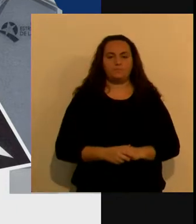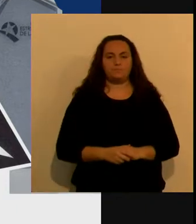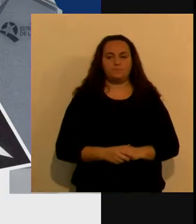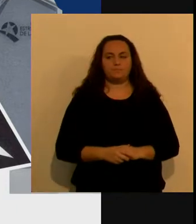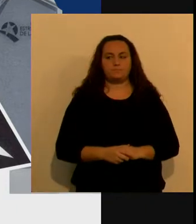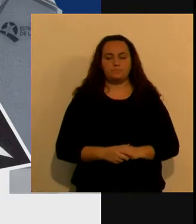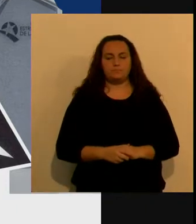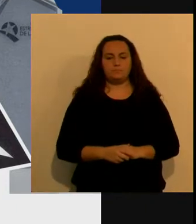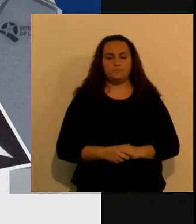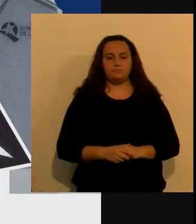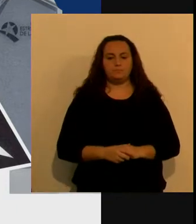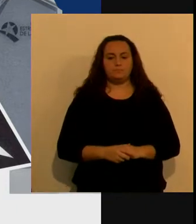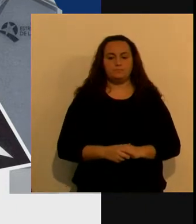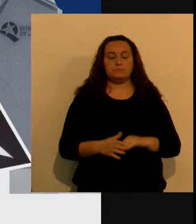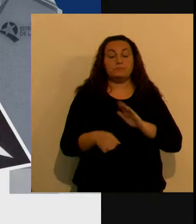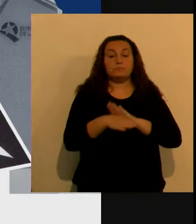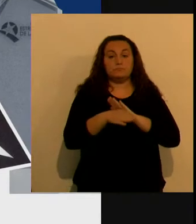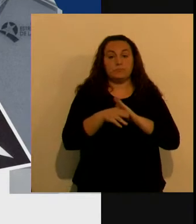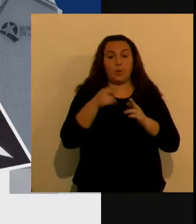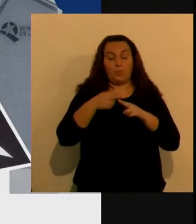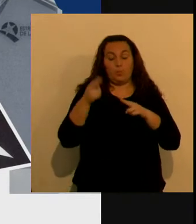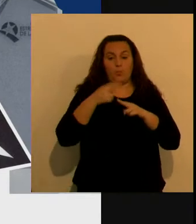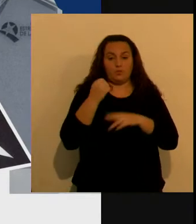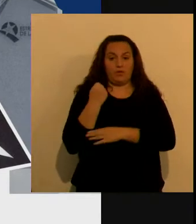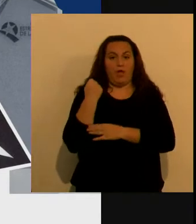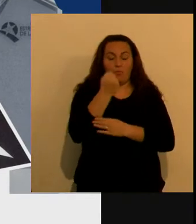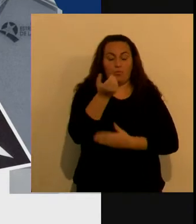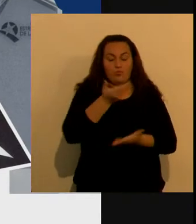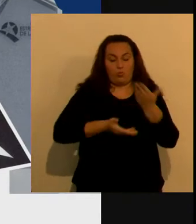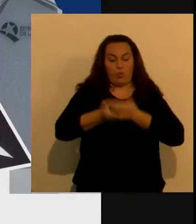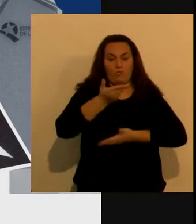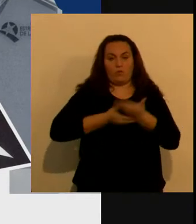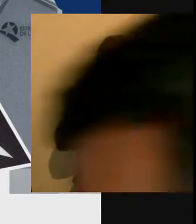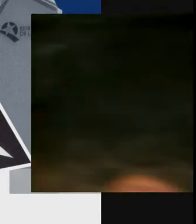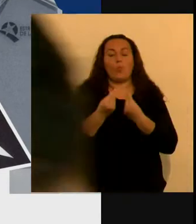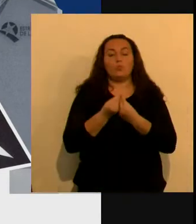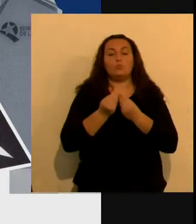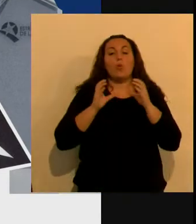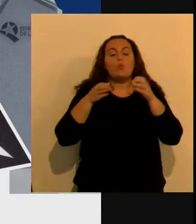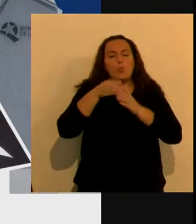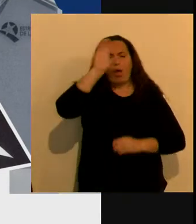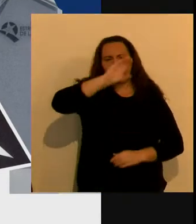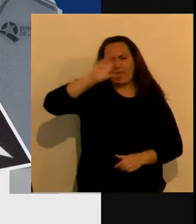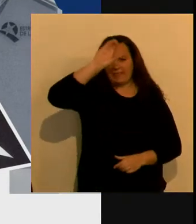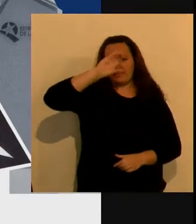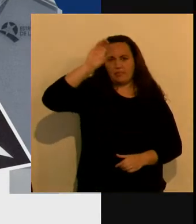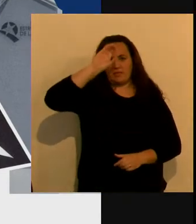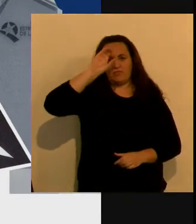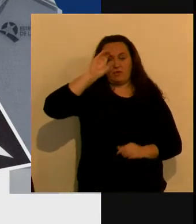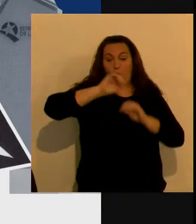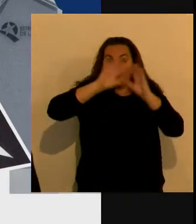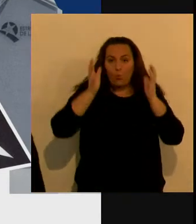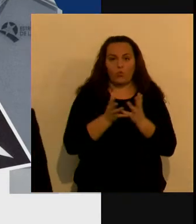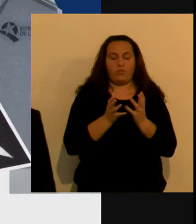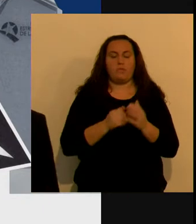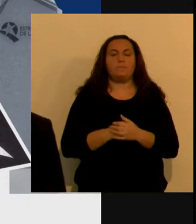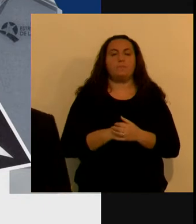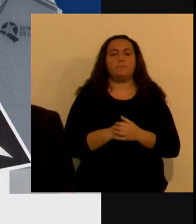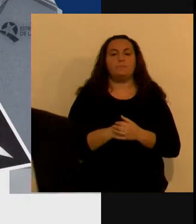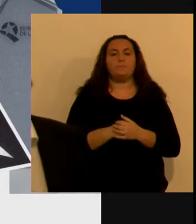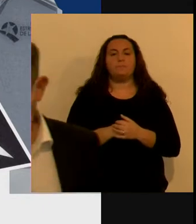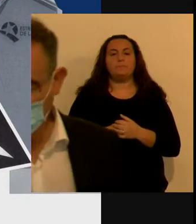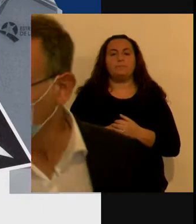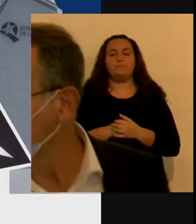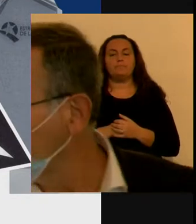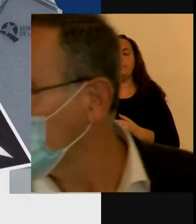línea con la continuada política de apoyo y colaboración con la comunidad científica mundial que viene